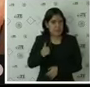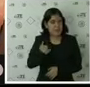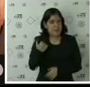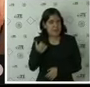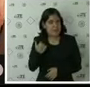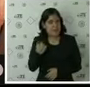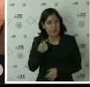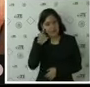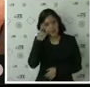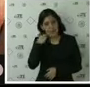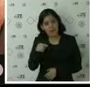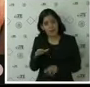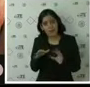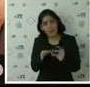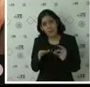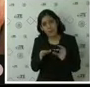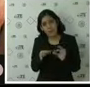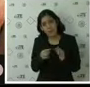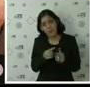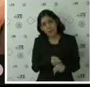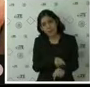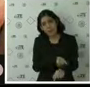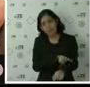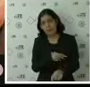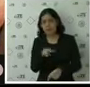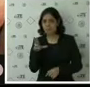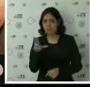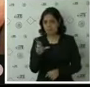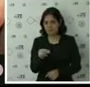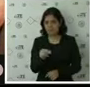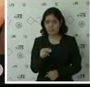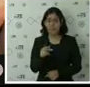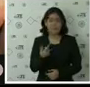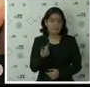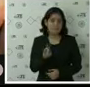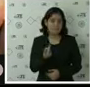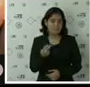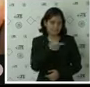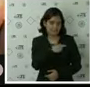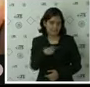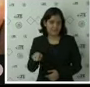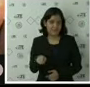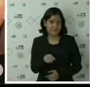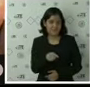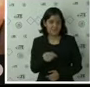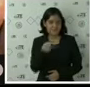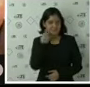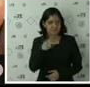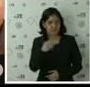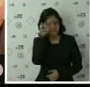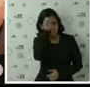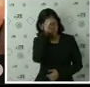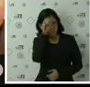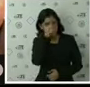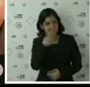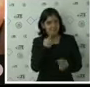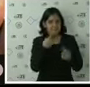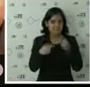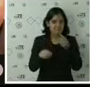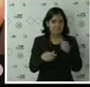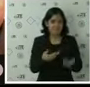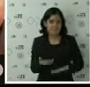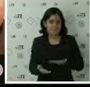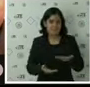era para ustedes y es para ustedes, no para mí. Y a ver, yo sí quisiera como recalcar puntos muy concretos. A ver,